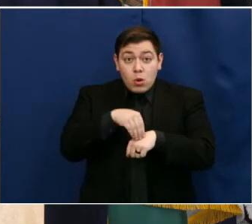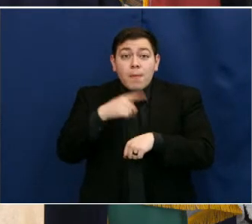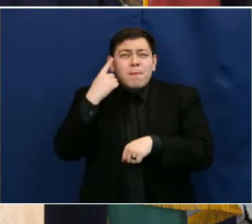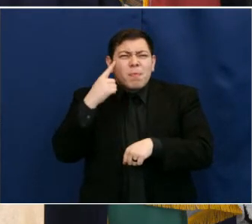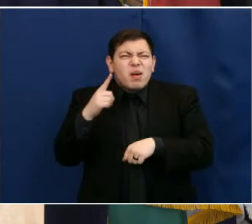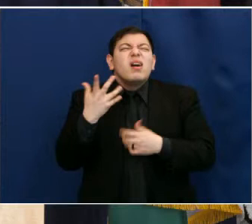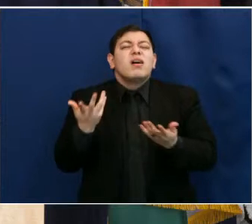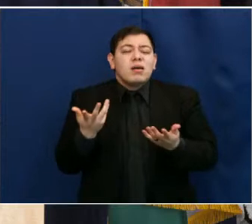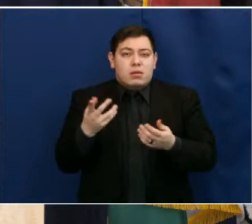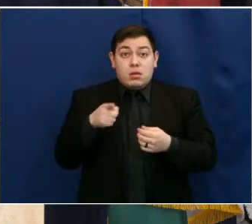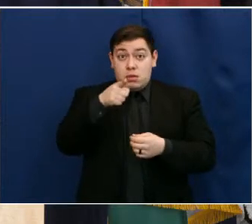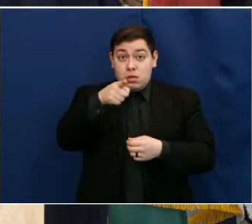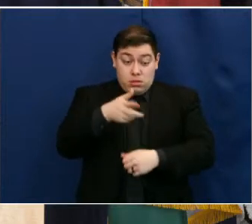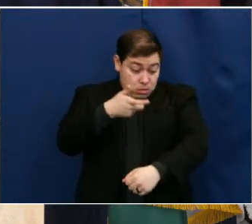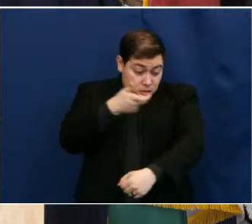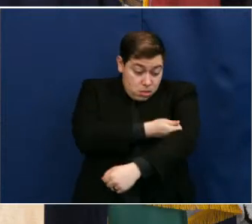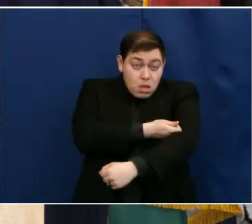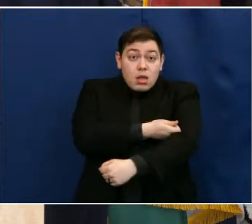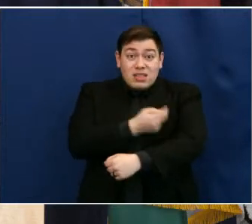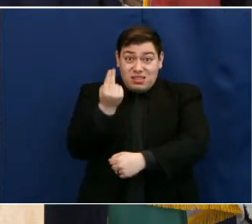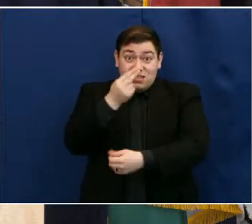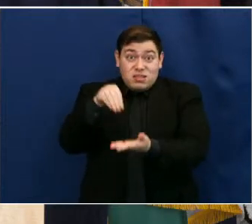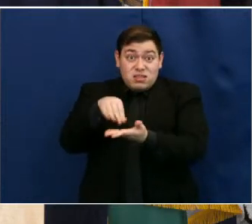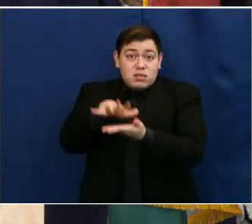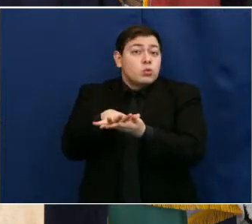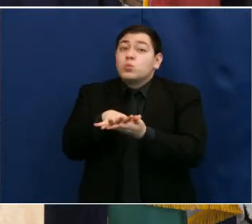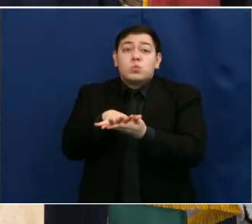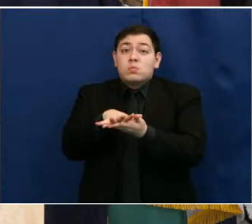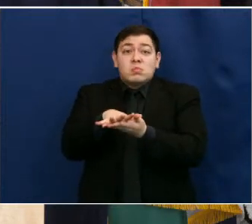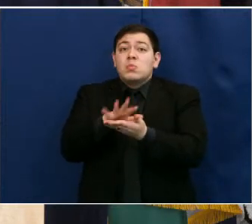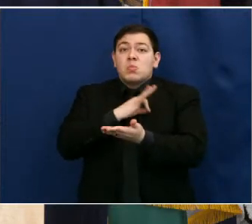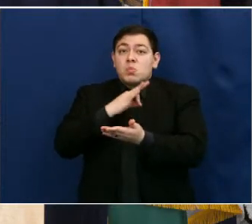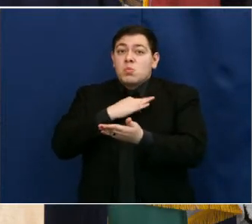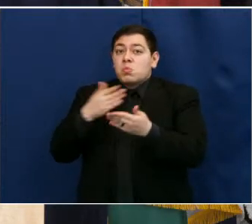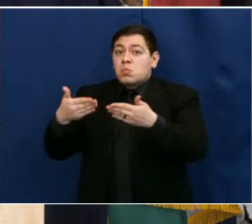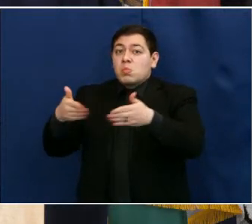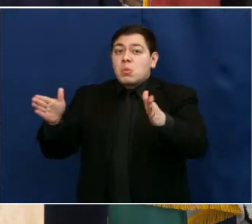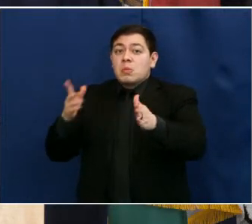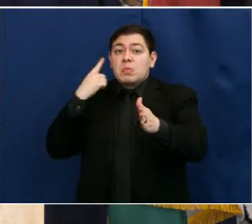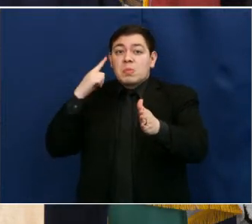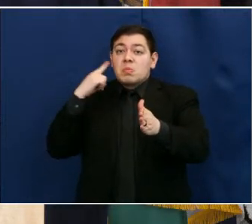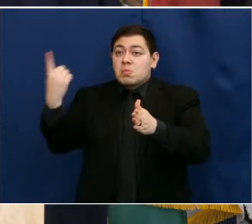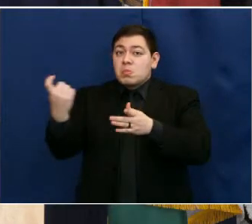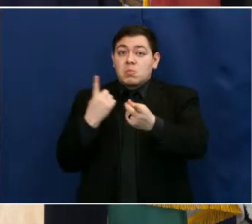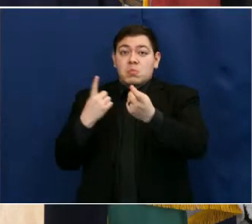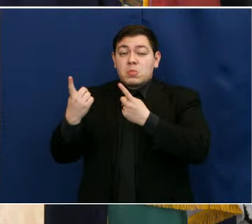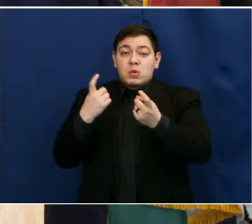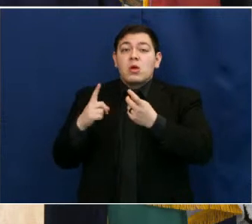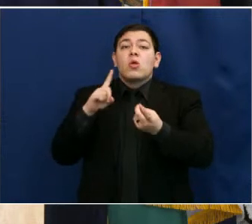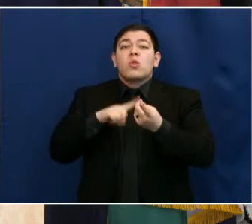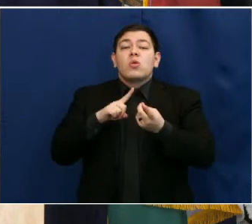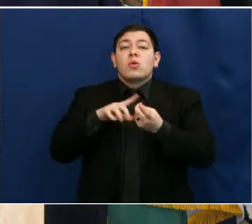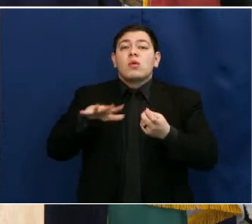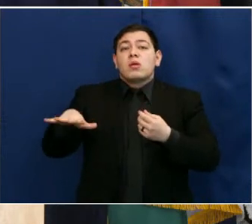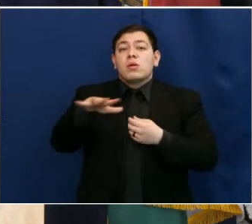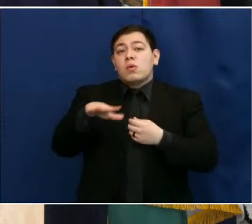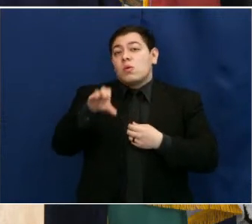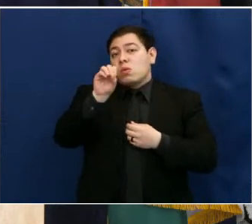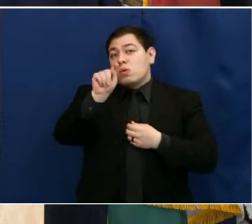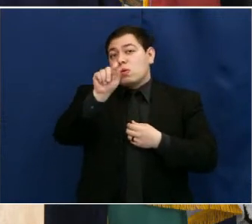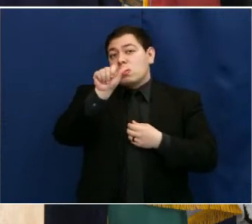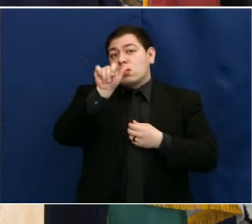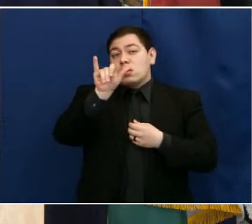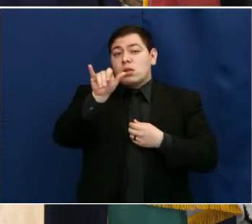el sistema. Lo hicimos en el programa en Otay Mesa. Ese es un programa de Baby donde pudimos dar las vacunas para las